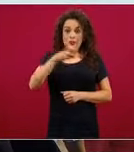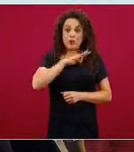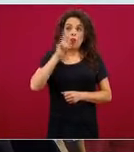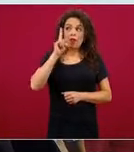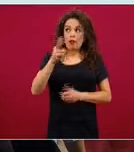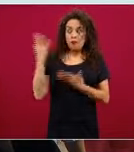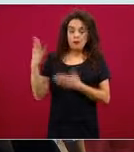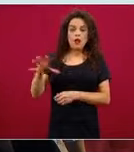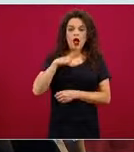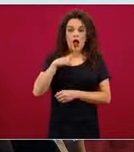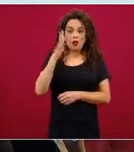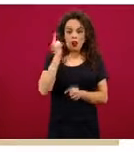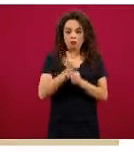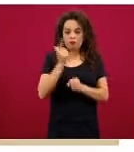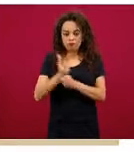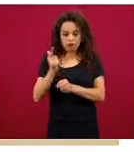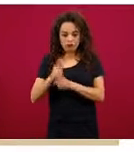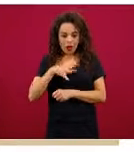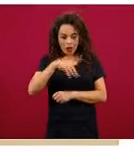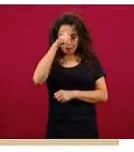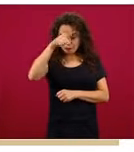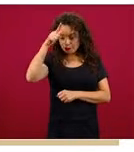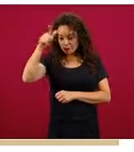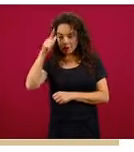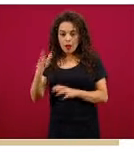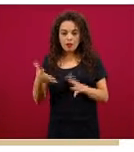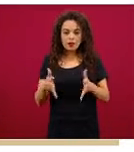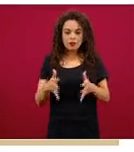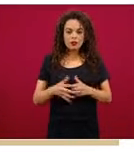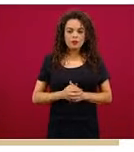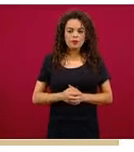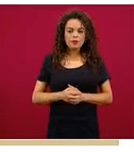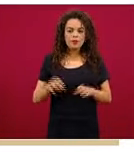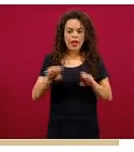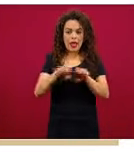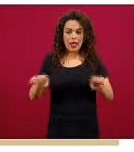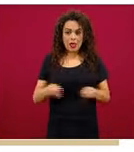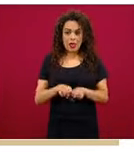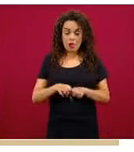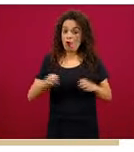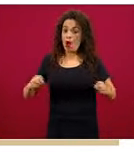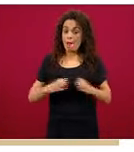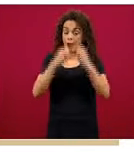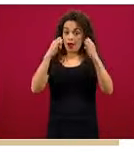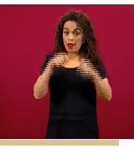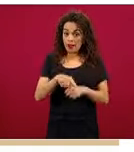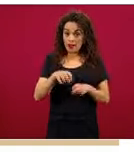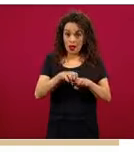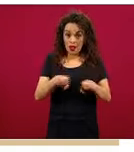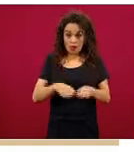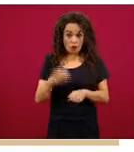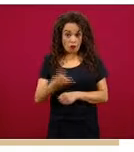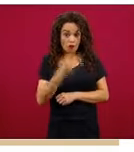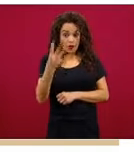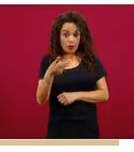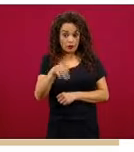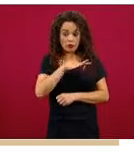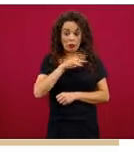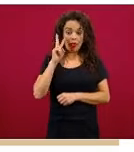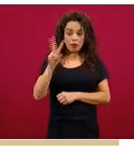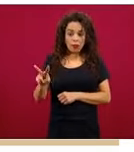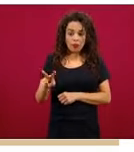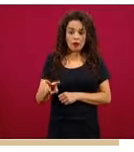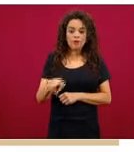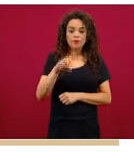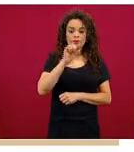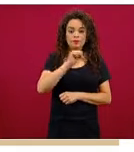tenemos identificados por lo menos estos equipos médicos de emergencia, 3 equipos de emergencia. Si ustedes pueden ver, la Secretaría de Salud